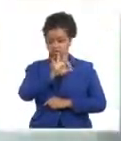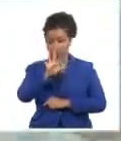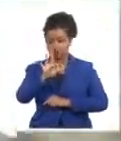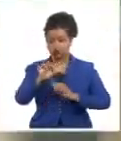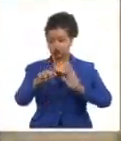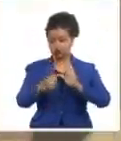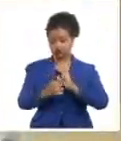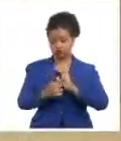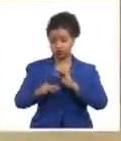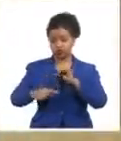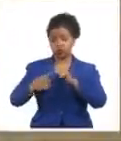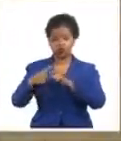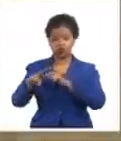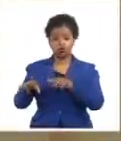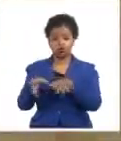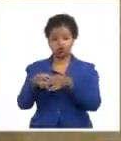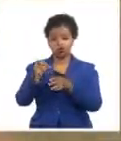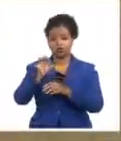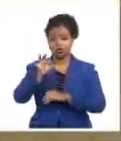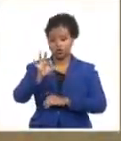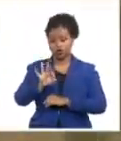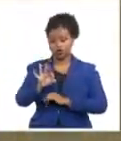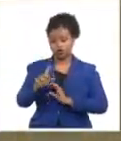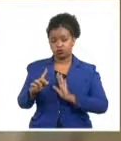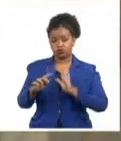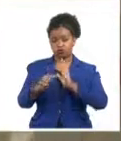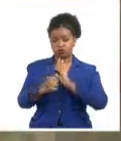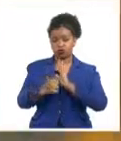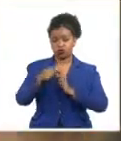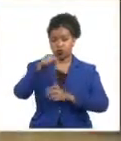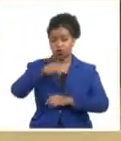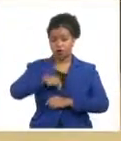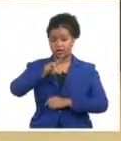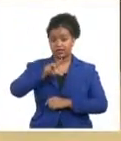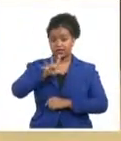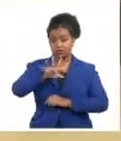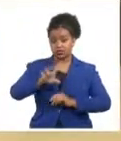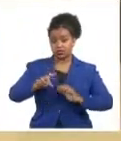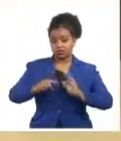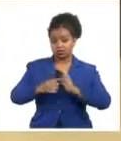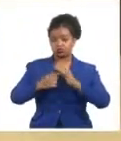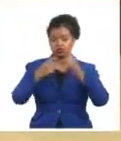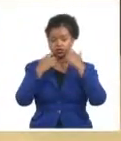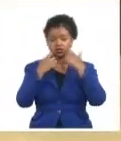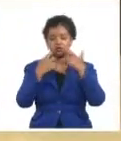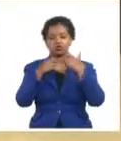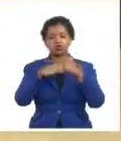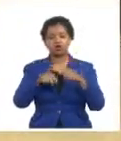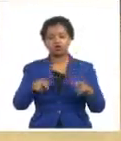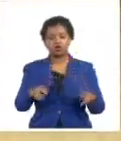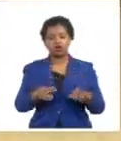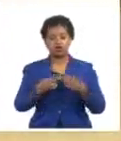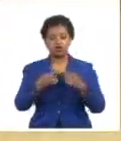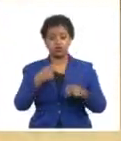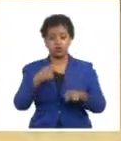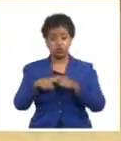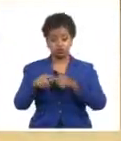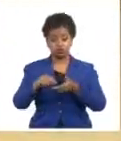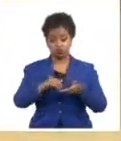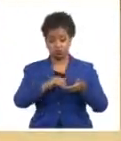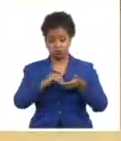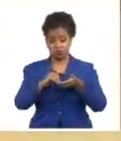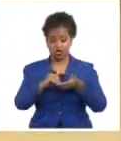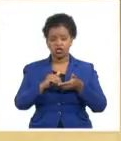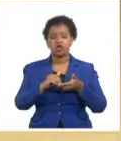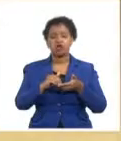88-78. Yacer Rodríguez marcó 25 puntos hoy, resultó el más valioso del playoff y el colega Randolph Medina